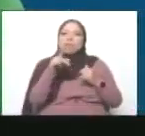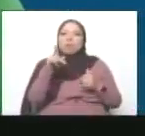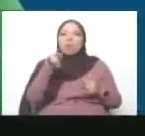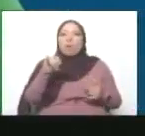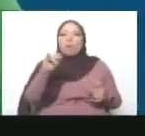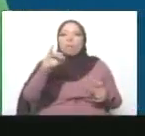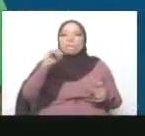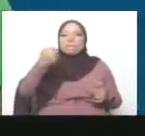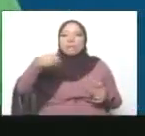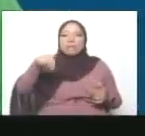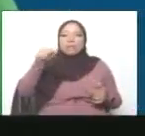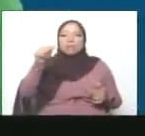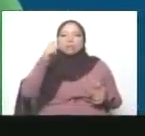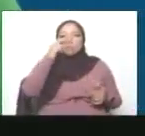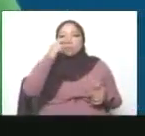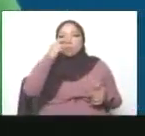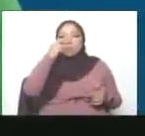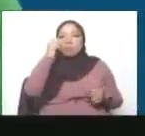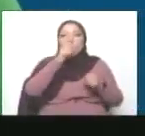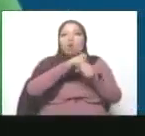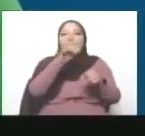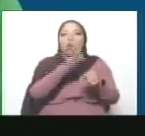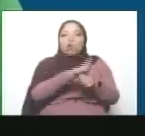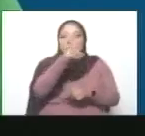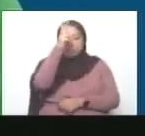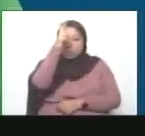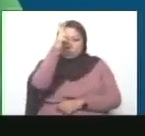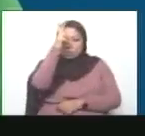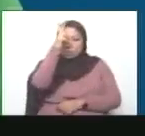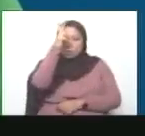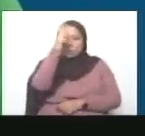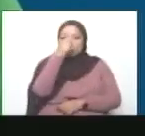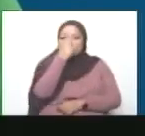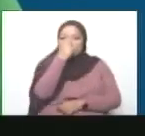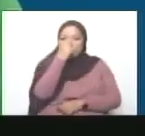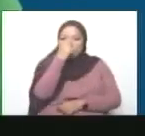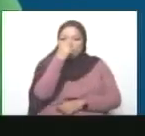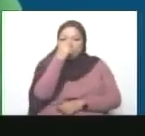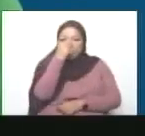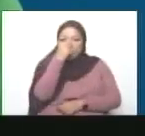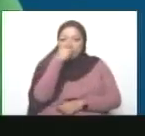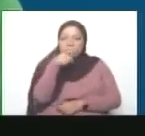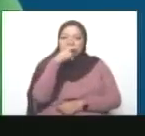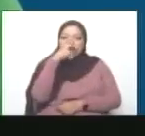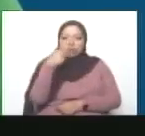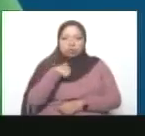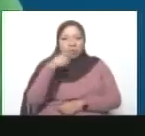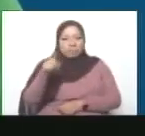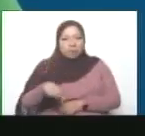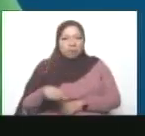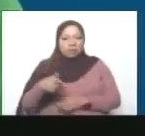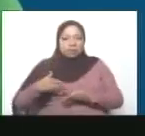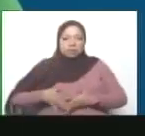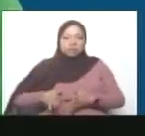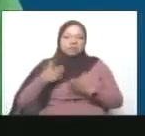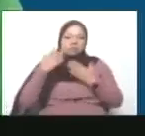viene de aquí de Coro, Falcón. De Falcón, somos falconianos los dos. Sí, señor. Maduro viene también de Falcón. Bajuel, ¿cómo está la producción de